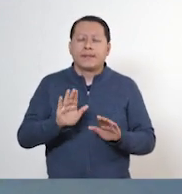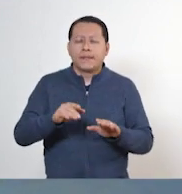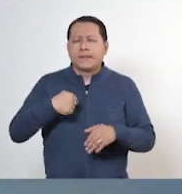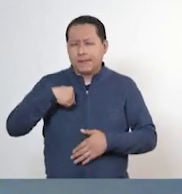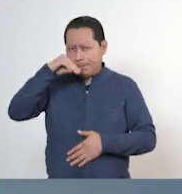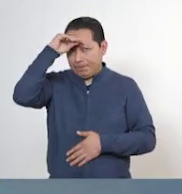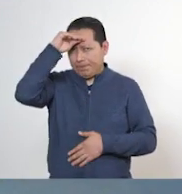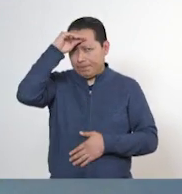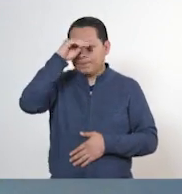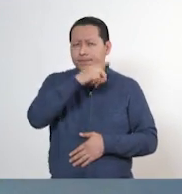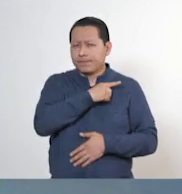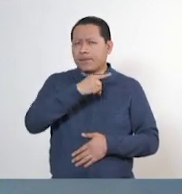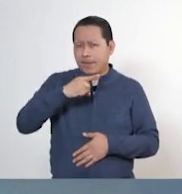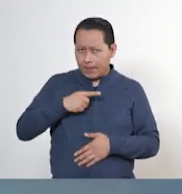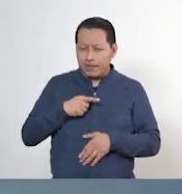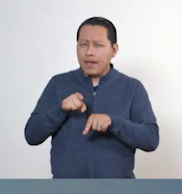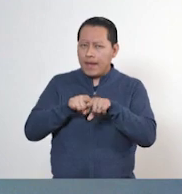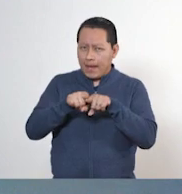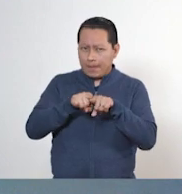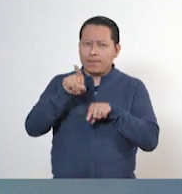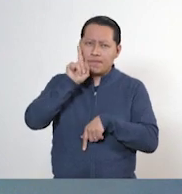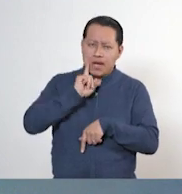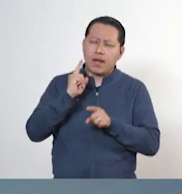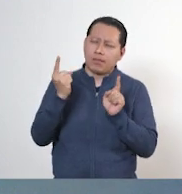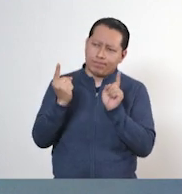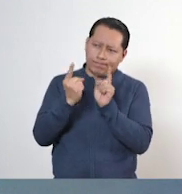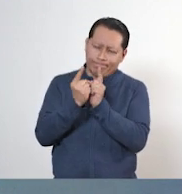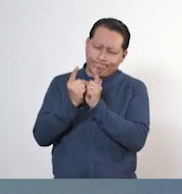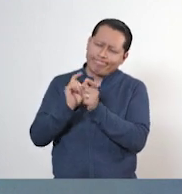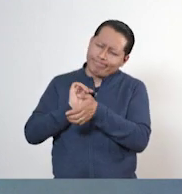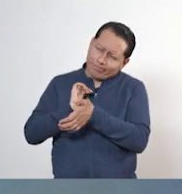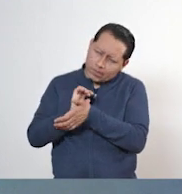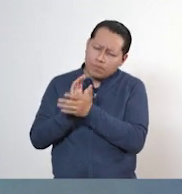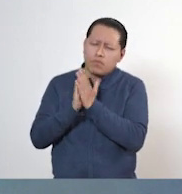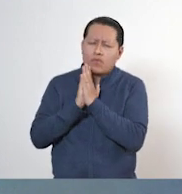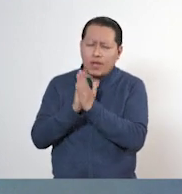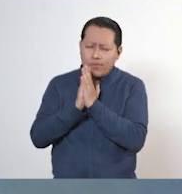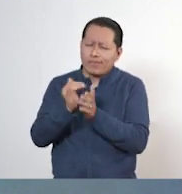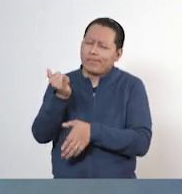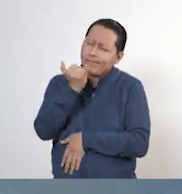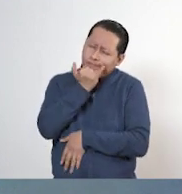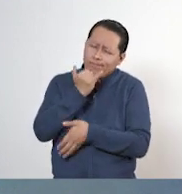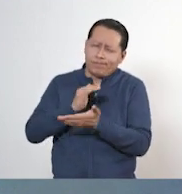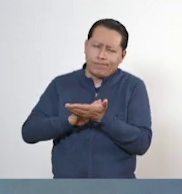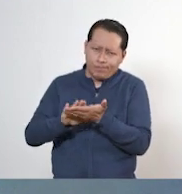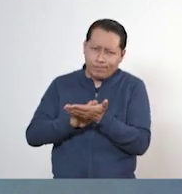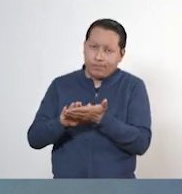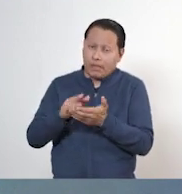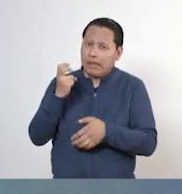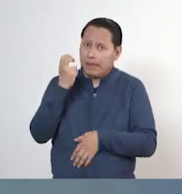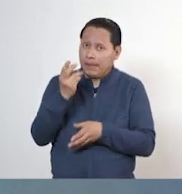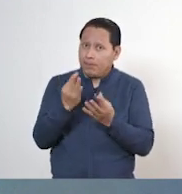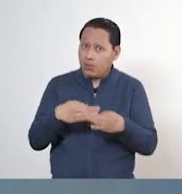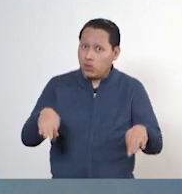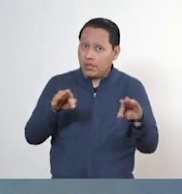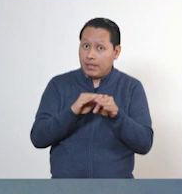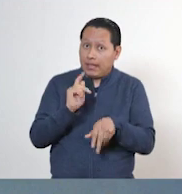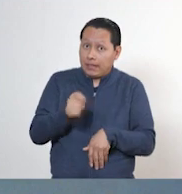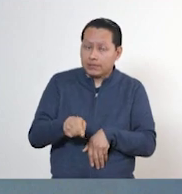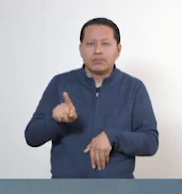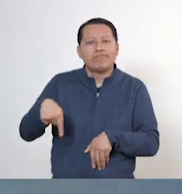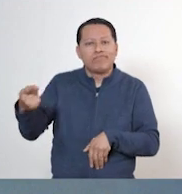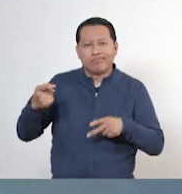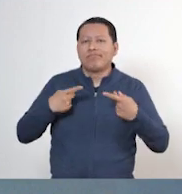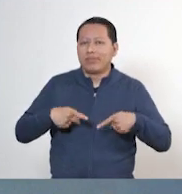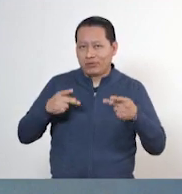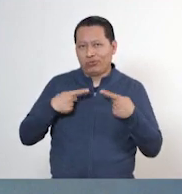debe disculparse con su hermano. Por supuesto, ofrecer disculpas cuando cometemos errores es una muestra de que nos importa la persona.